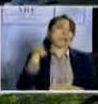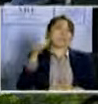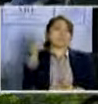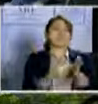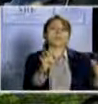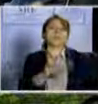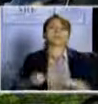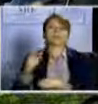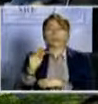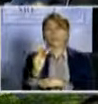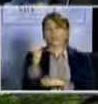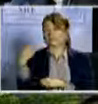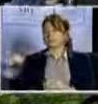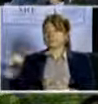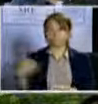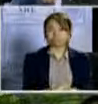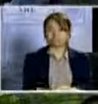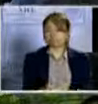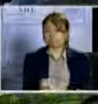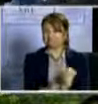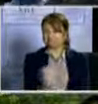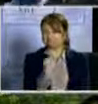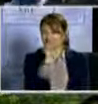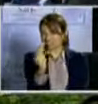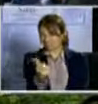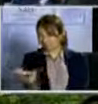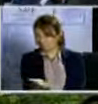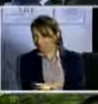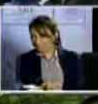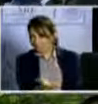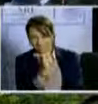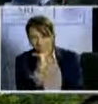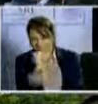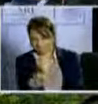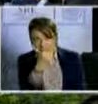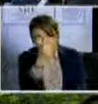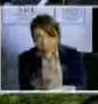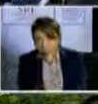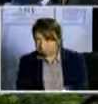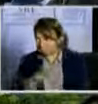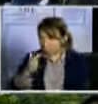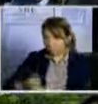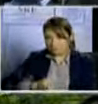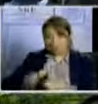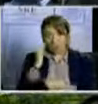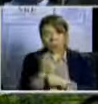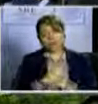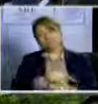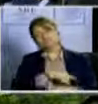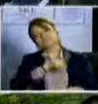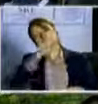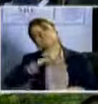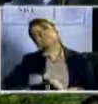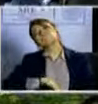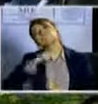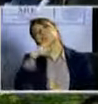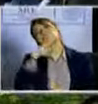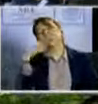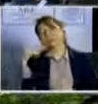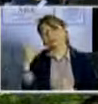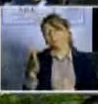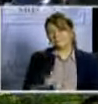hecho absolutamente nada. Y en buena medida por esta perversión que es la regla del consenso. Una